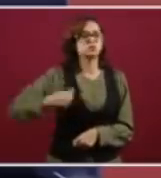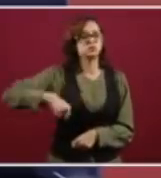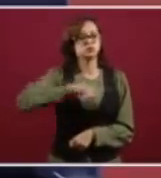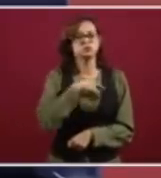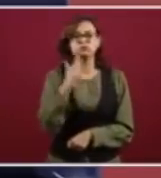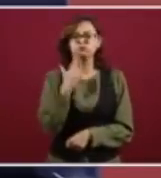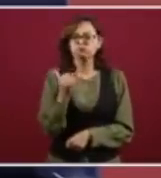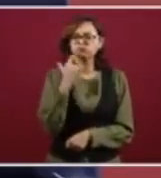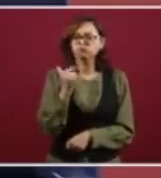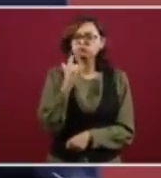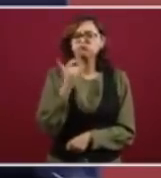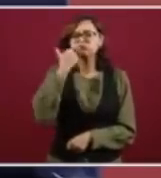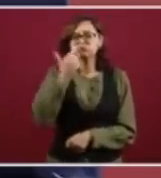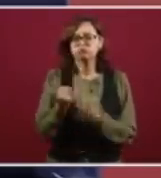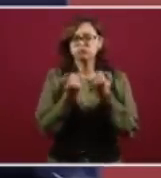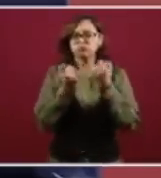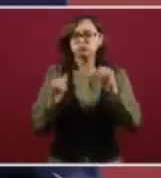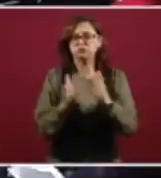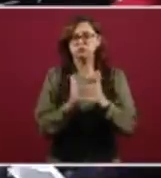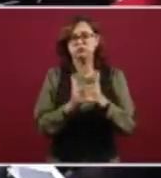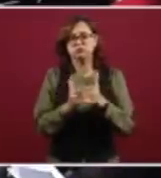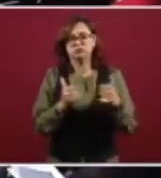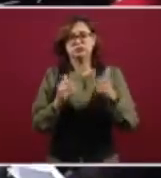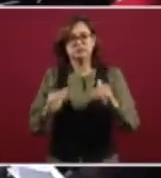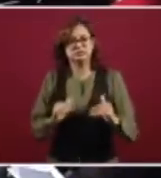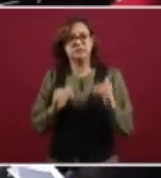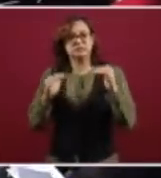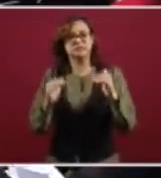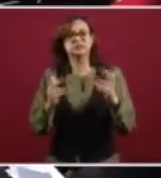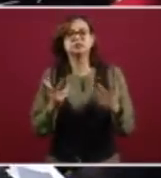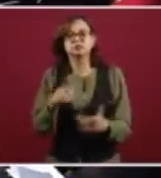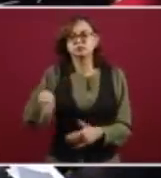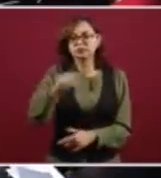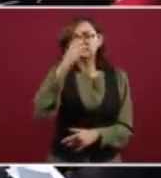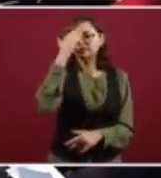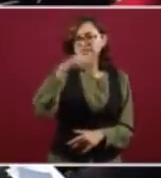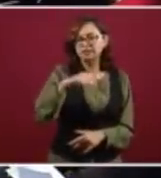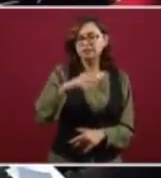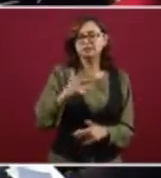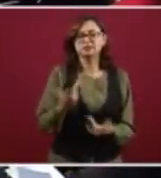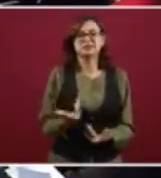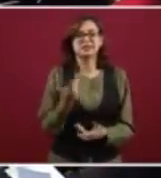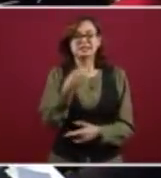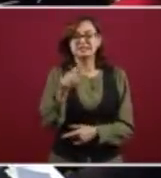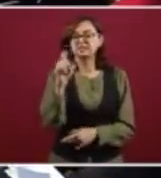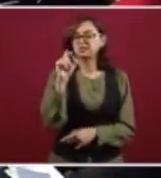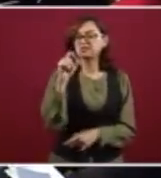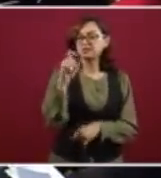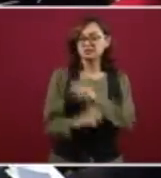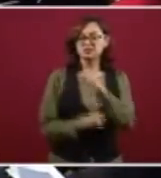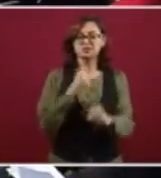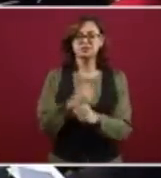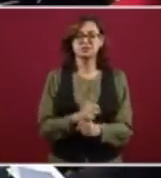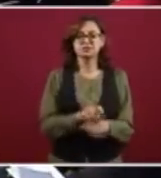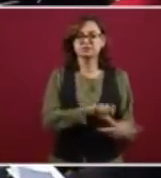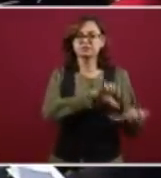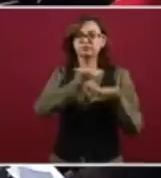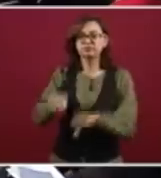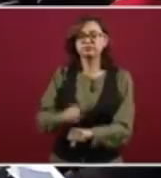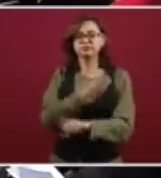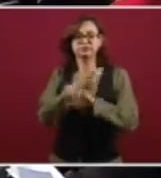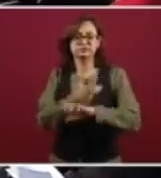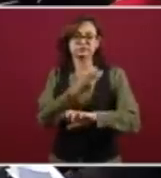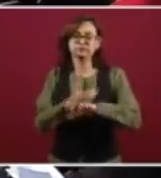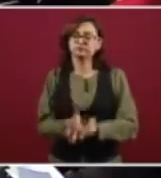por nuestra independencia y nuestra soberanía. Muchos aquí saben, ¿verdad?, que nosotros llevamos más de 120 años siendo colonia de